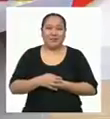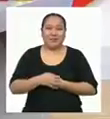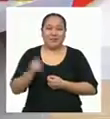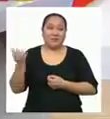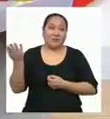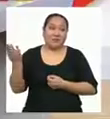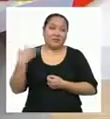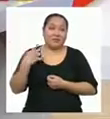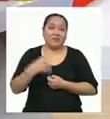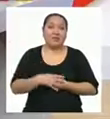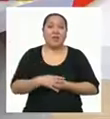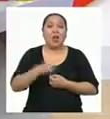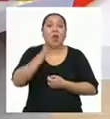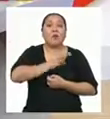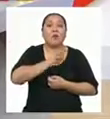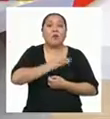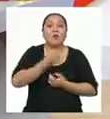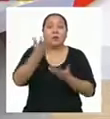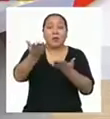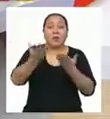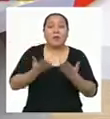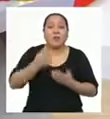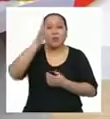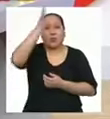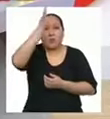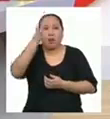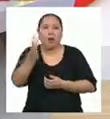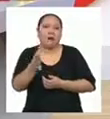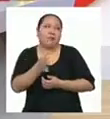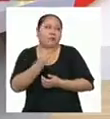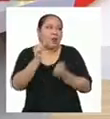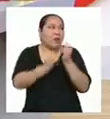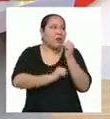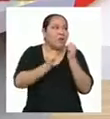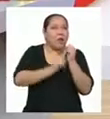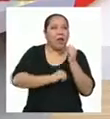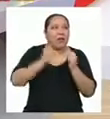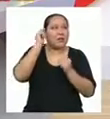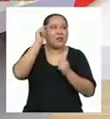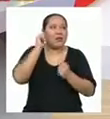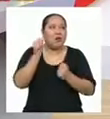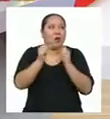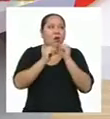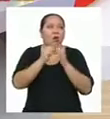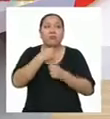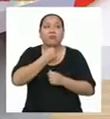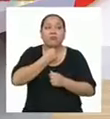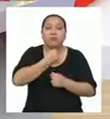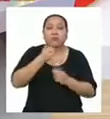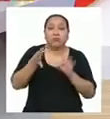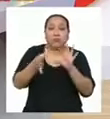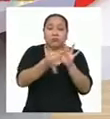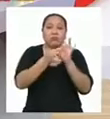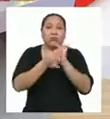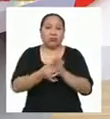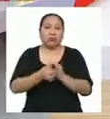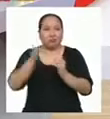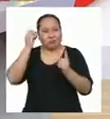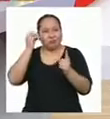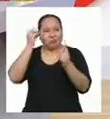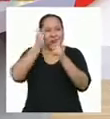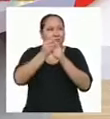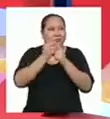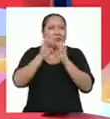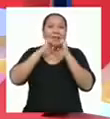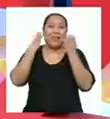Mientras contesta, aprovechen para invitar a su papá, hermana, tío o abuela para que se una. Así podrán cumplir el reto de hoy en